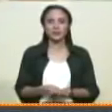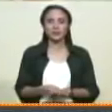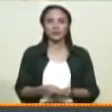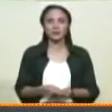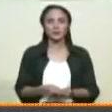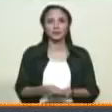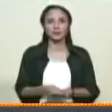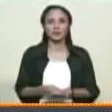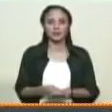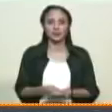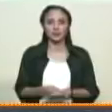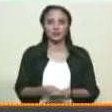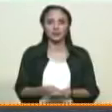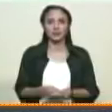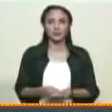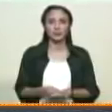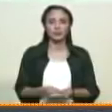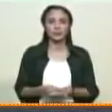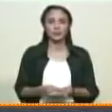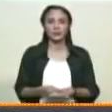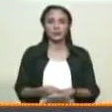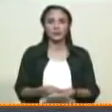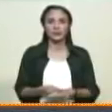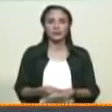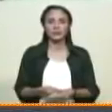Y se preservó a duras penas